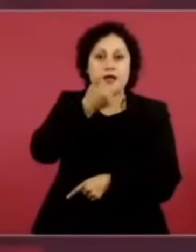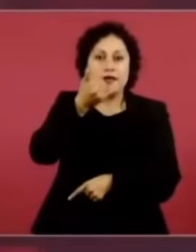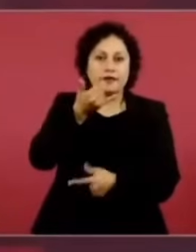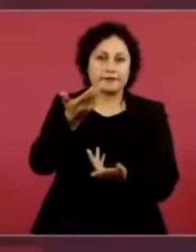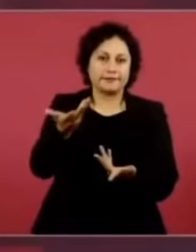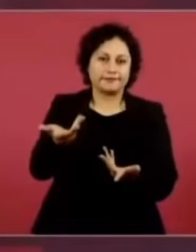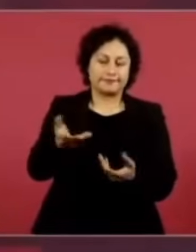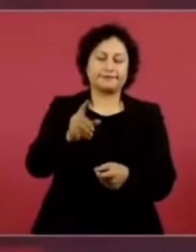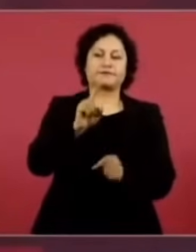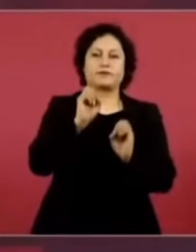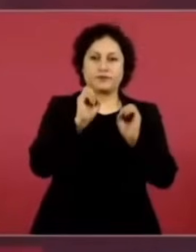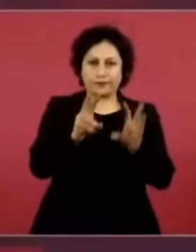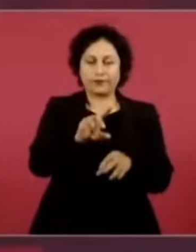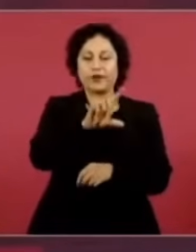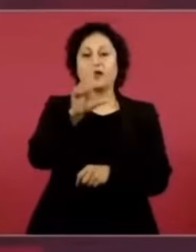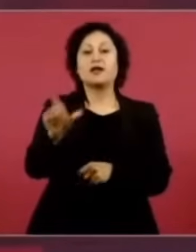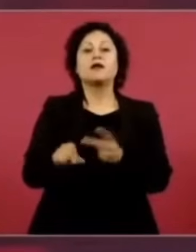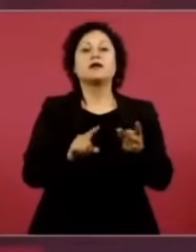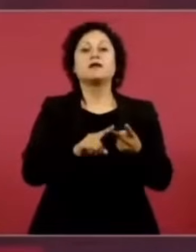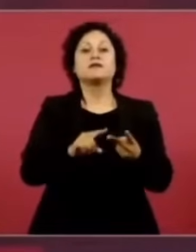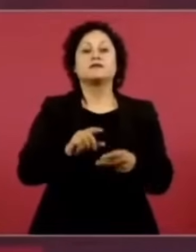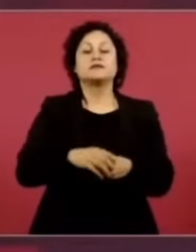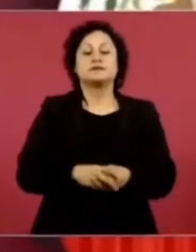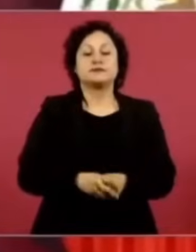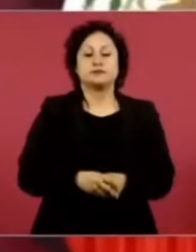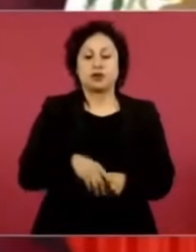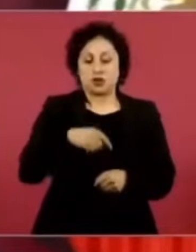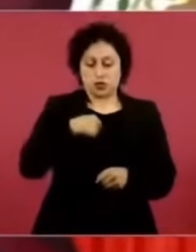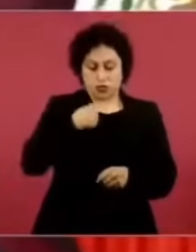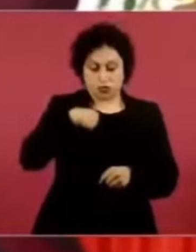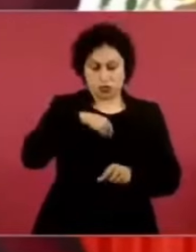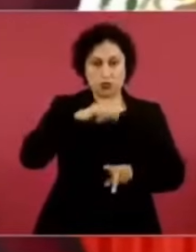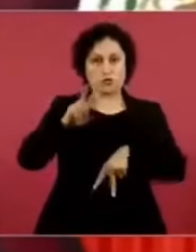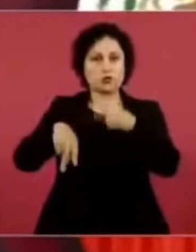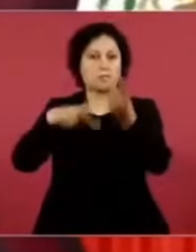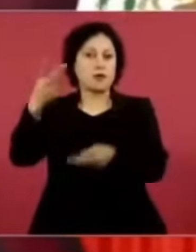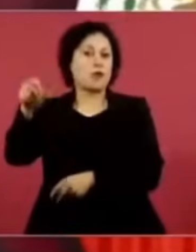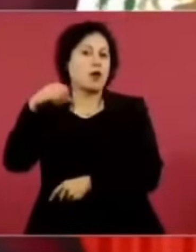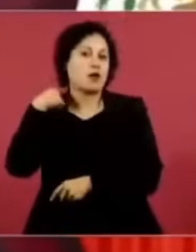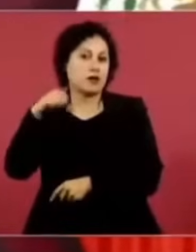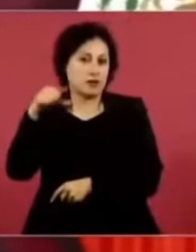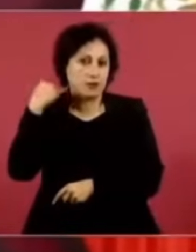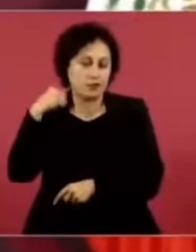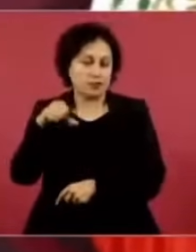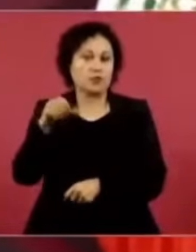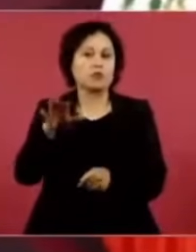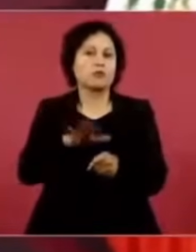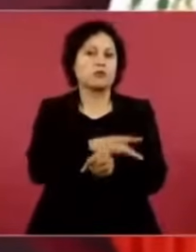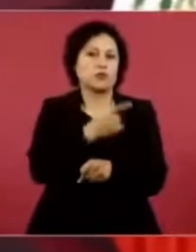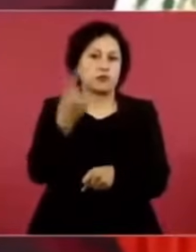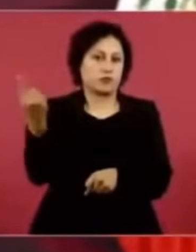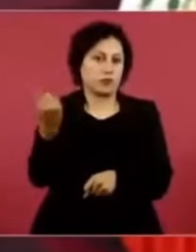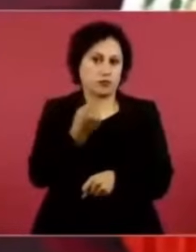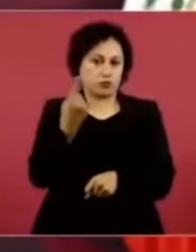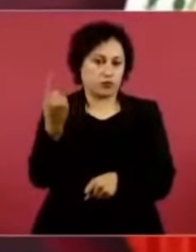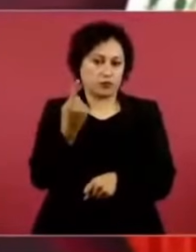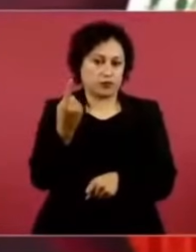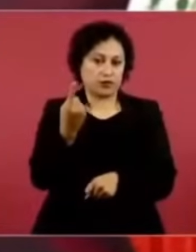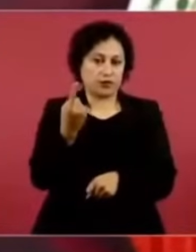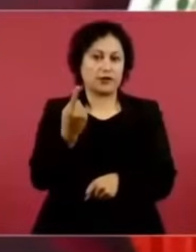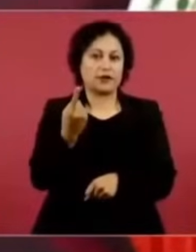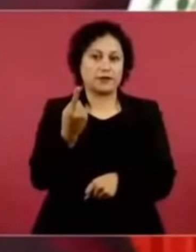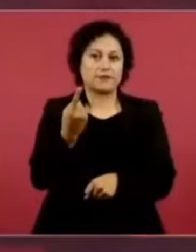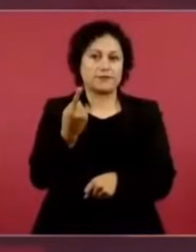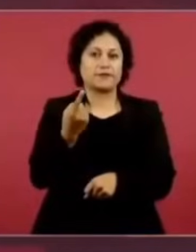Luego, que vamos a Acapulco, porque se hace una ofrenda